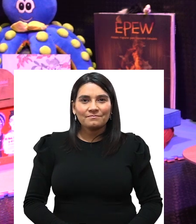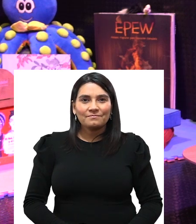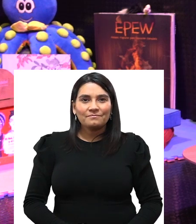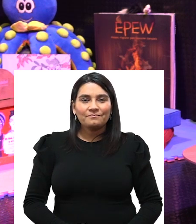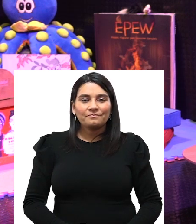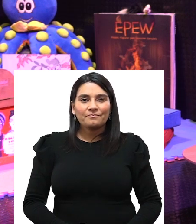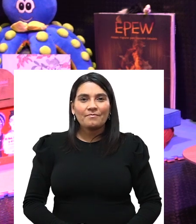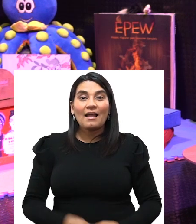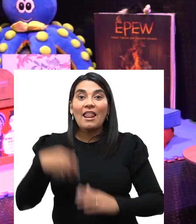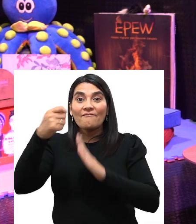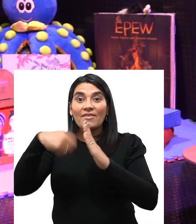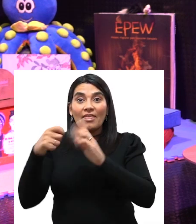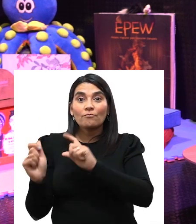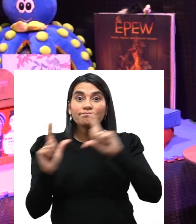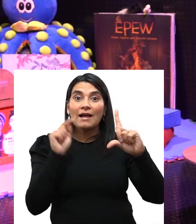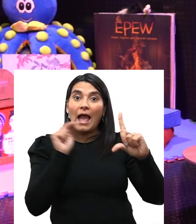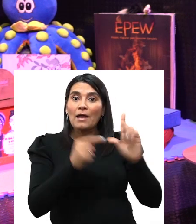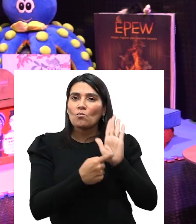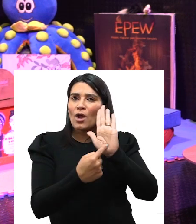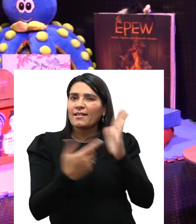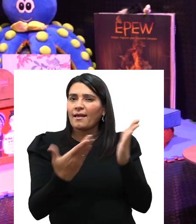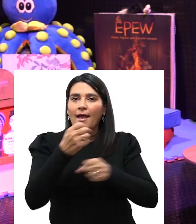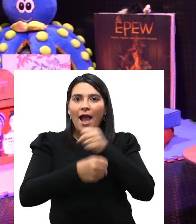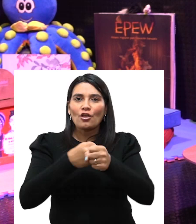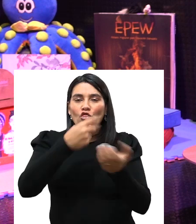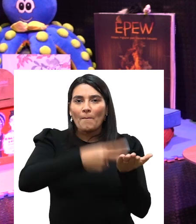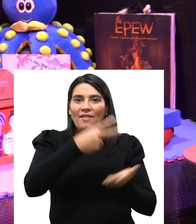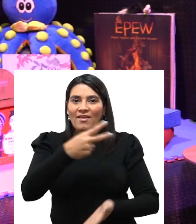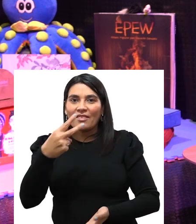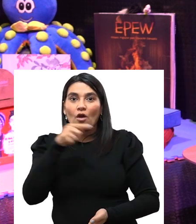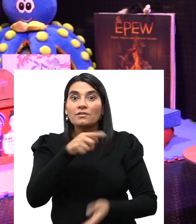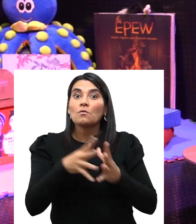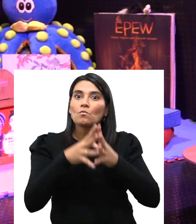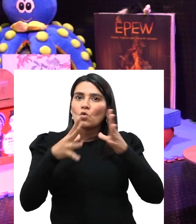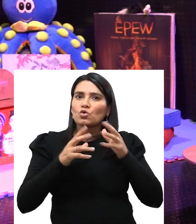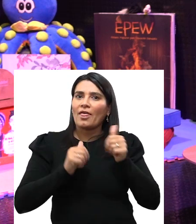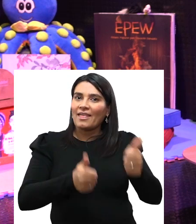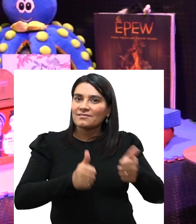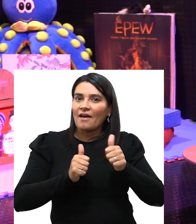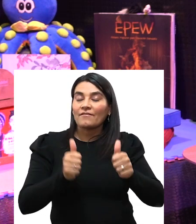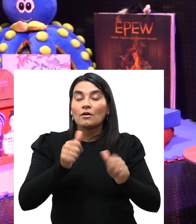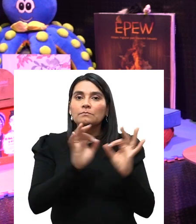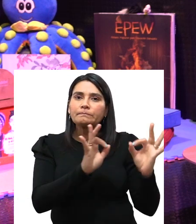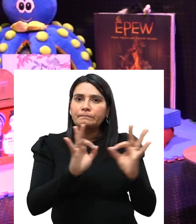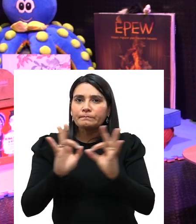En el video anterior nos muestra que en el año 2022 fue un año lleno de desafíos y